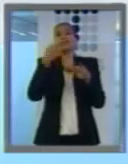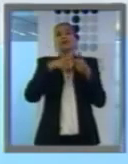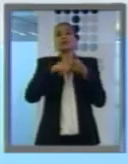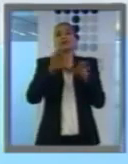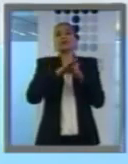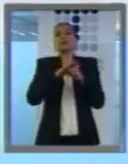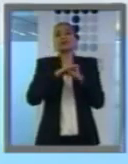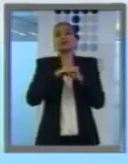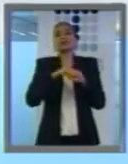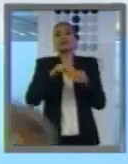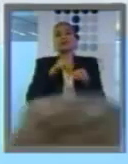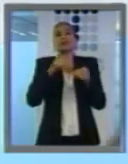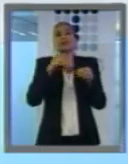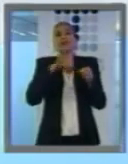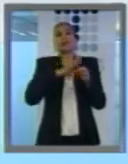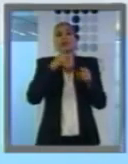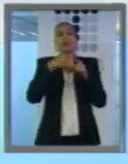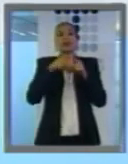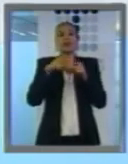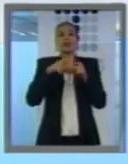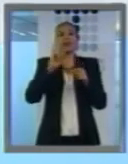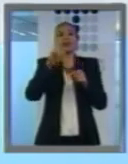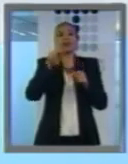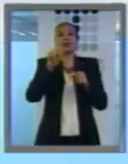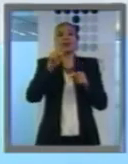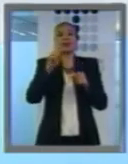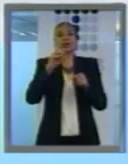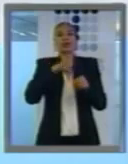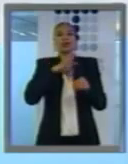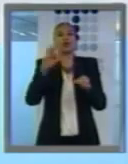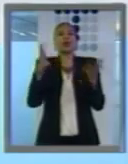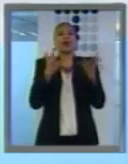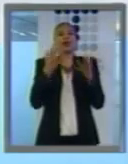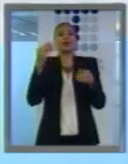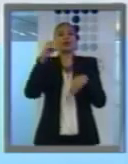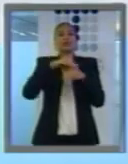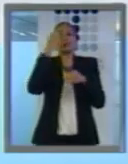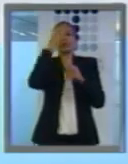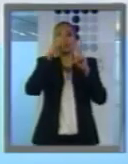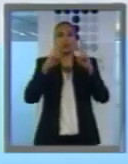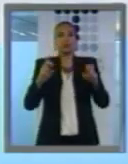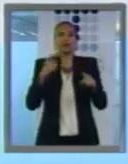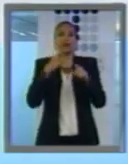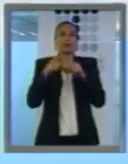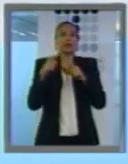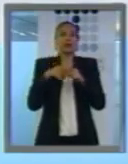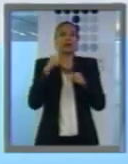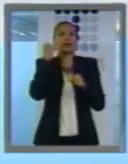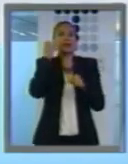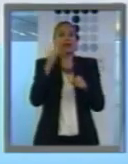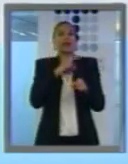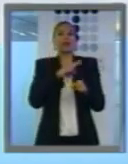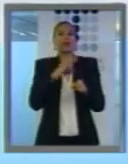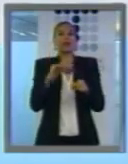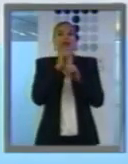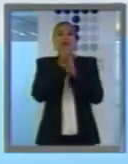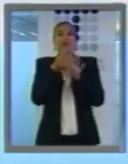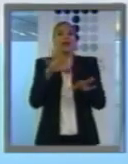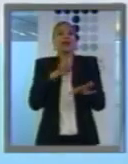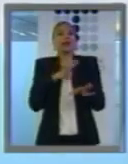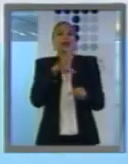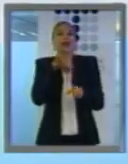Encuesta Nacional de Calidad del Impacto Gubernamental, que también analizó esta entidad pública, dio datos y son